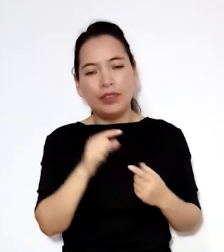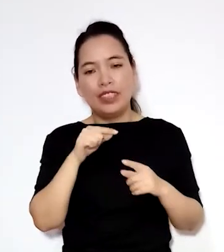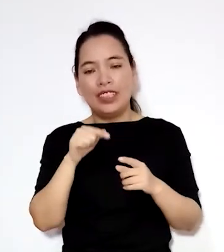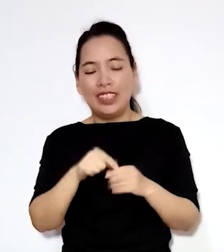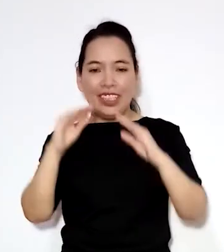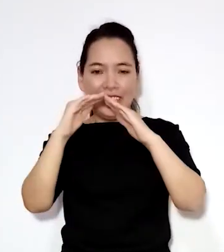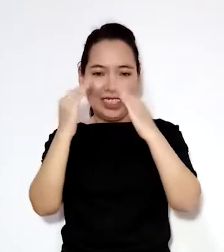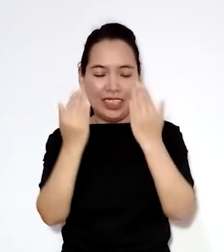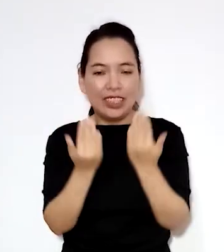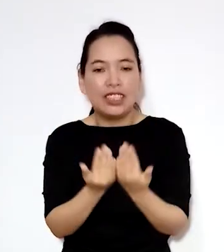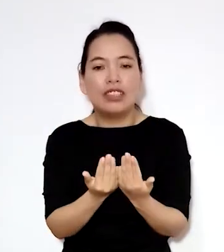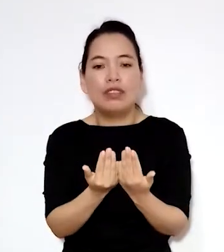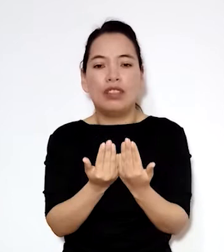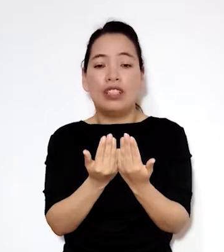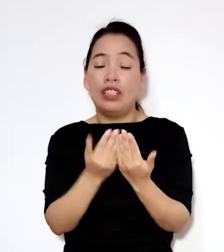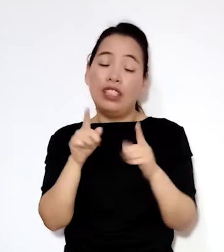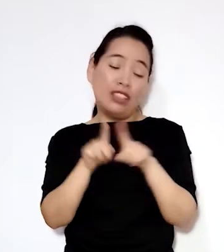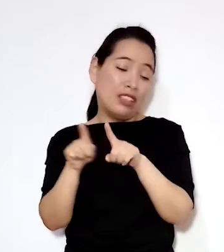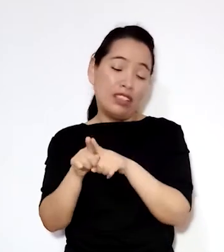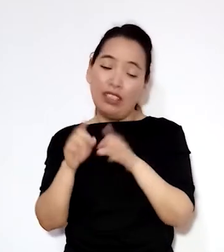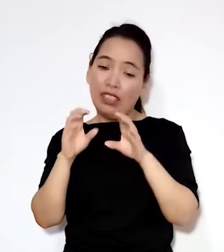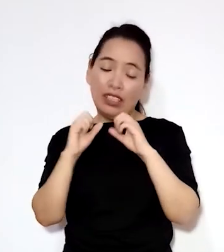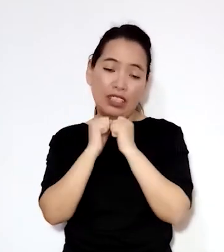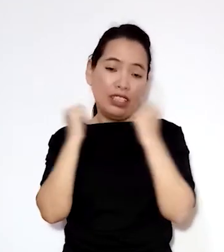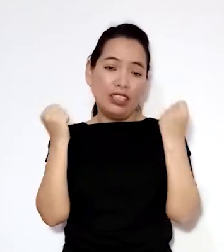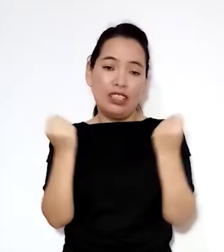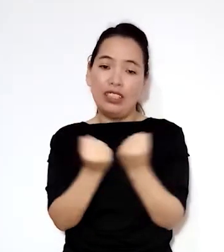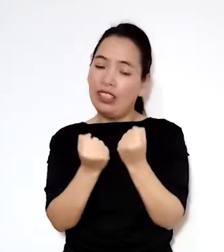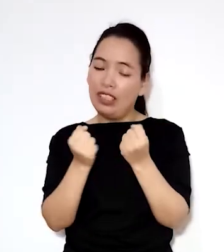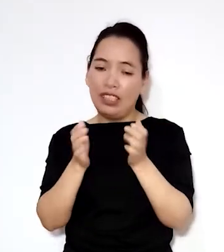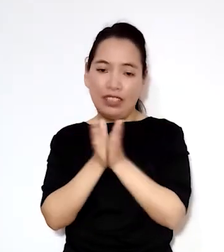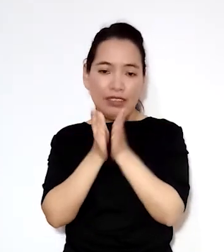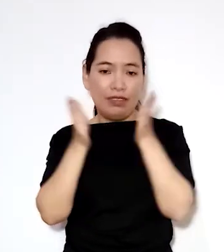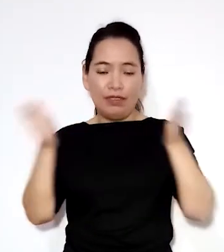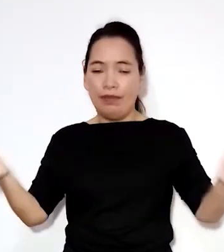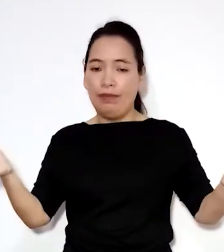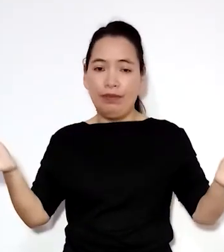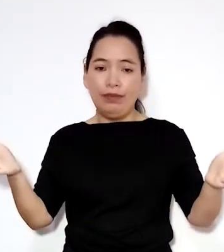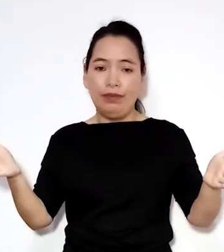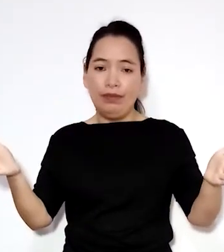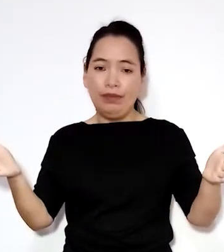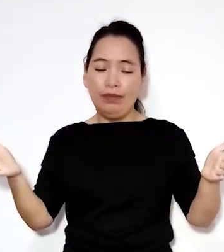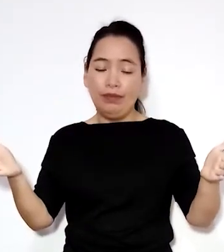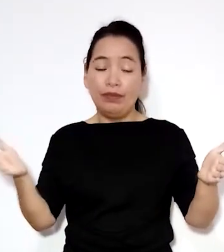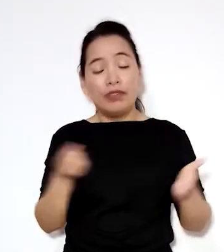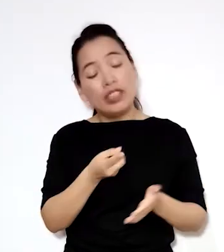parte de la escuela común y de la sociedad en general.